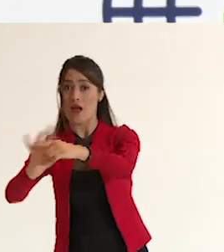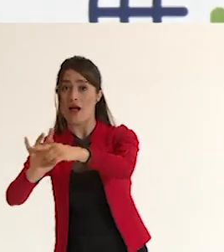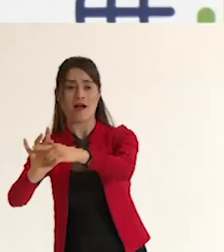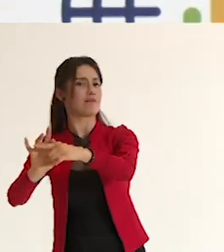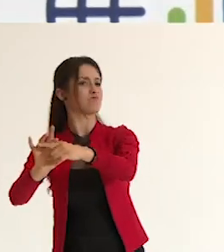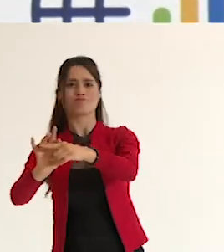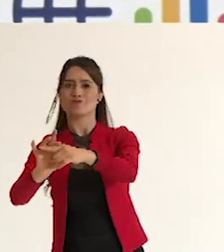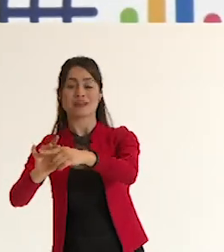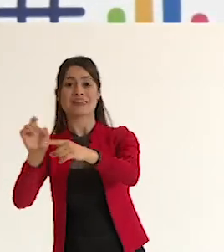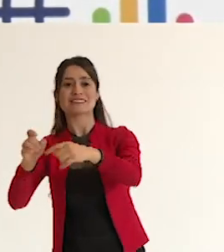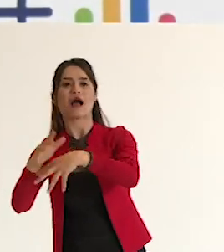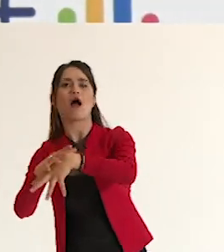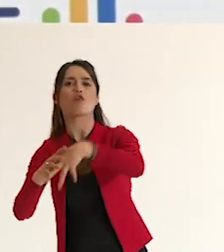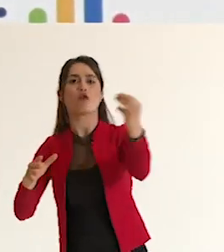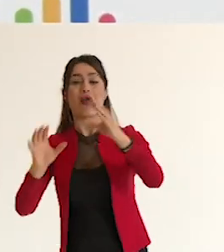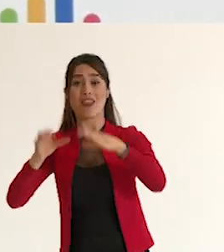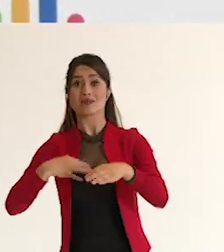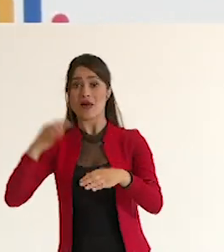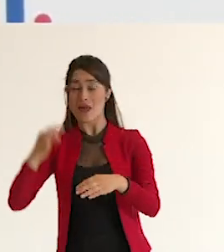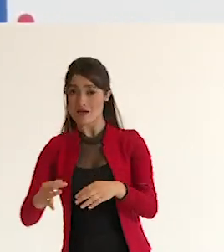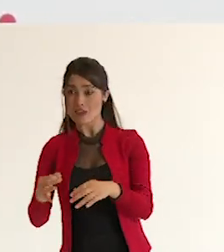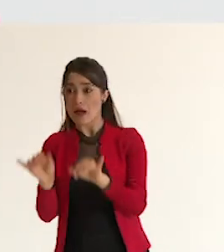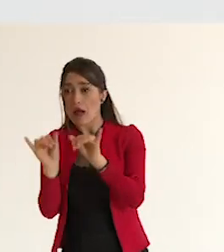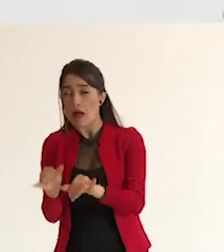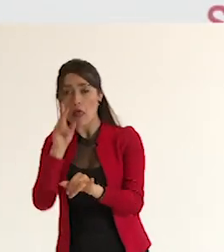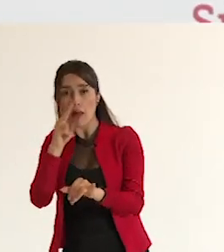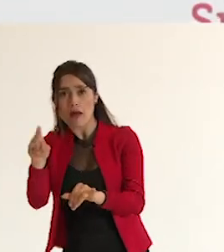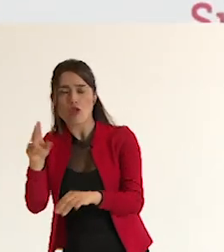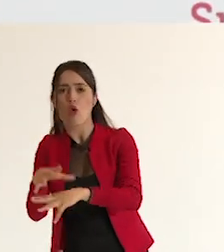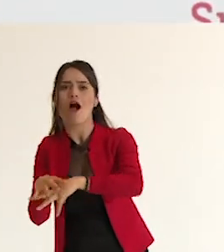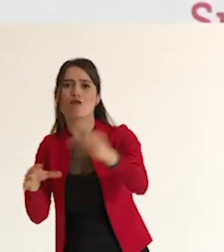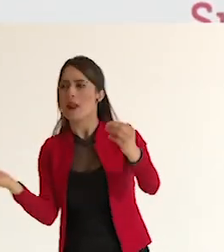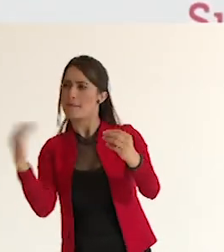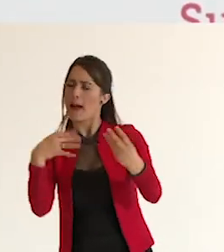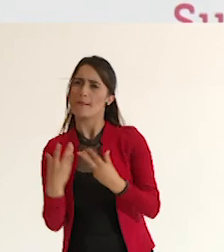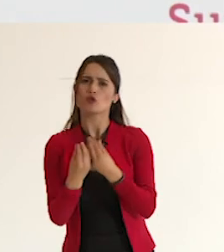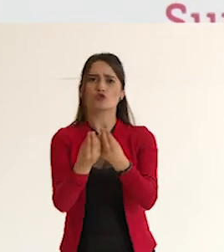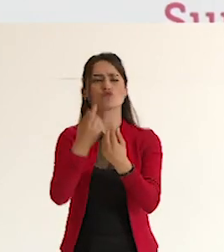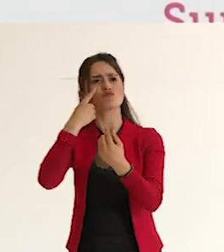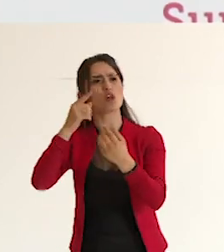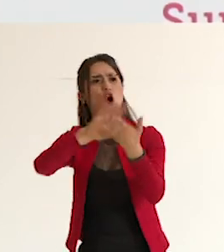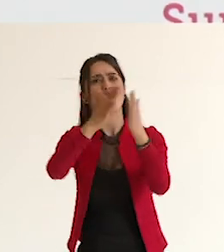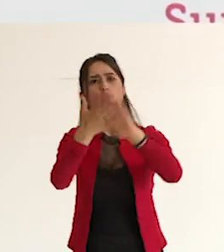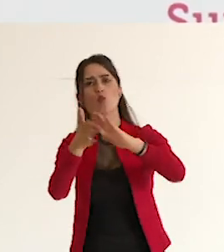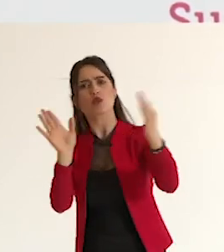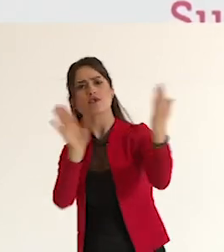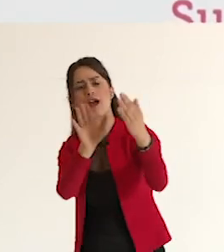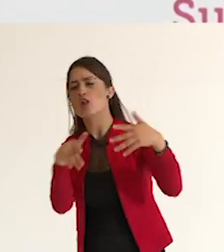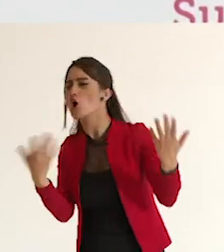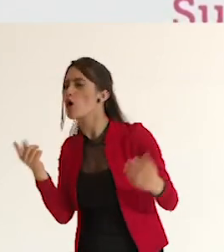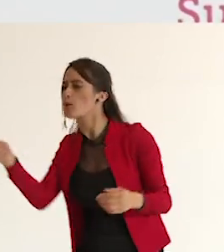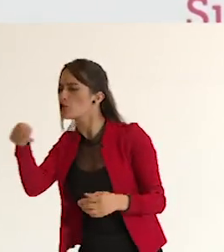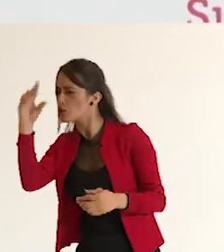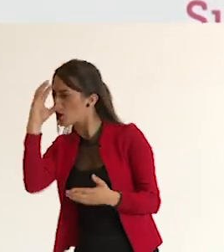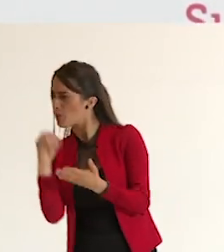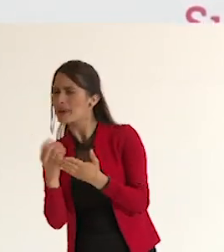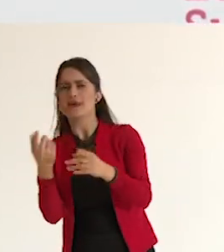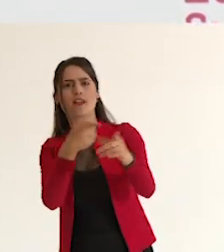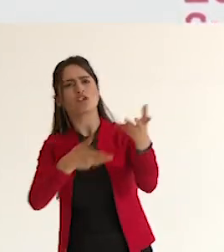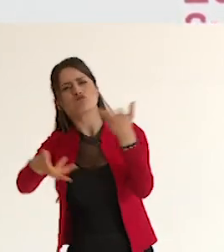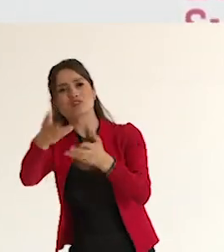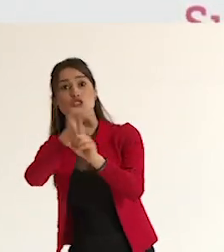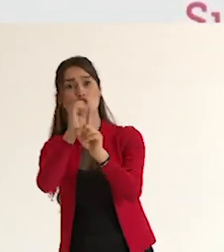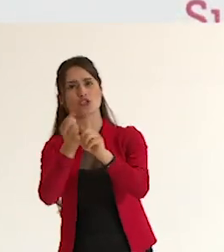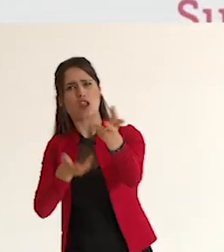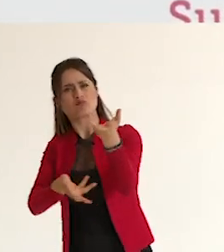de clase y hacemos cosas con la comunidad si no hacemos cosas que nos obliguen a tener esa interacción social desarrollar